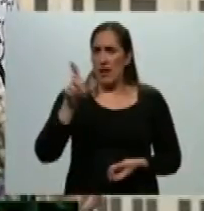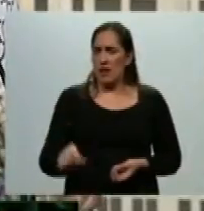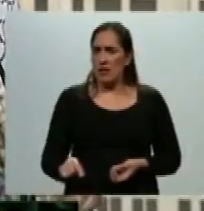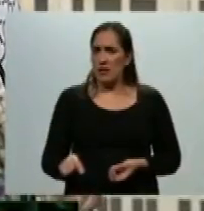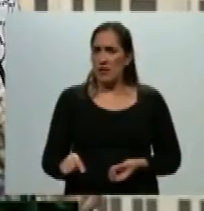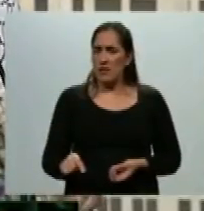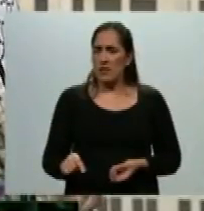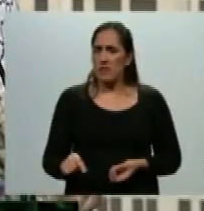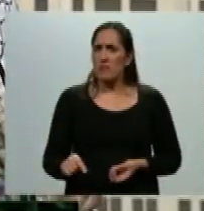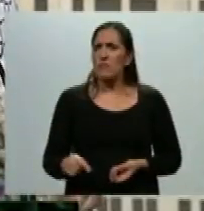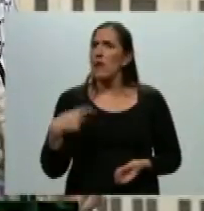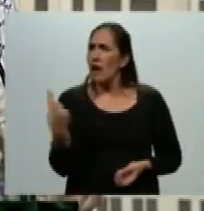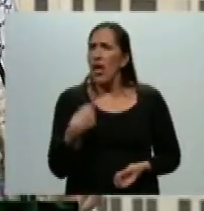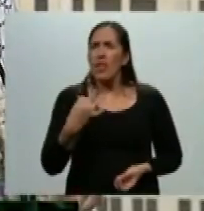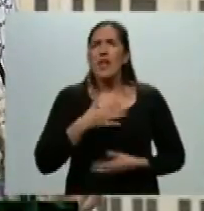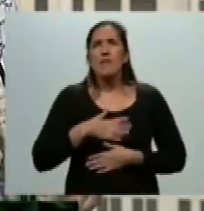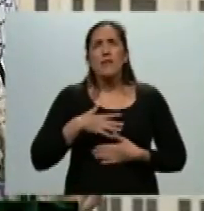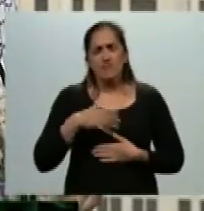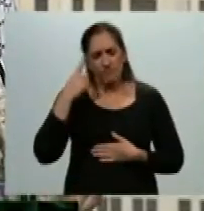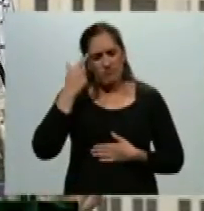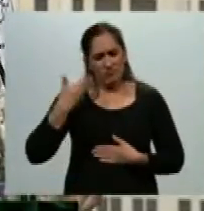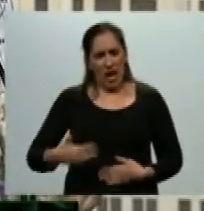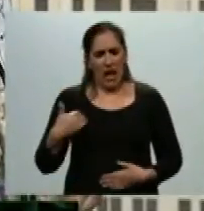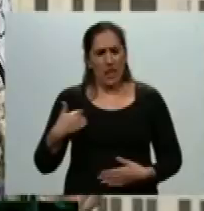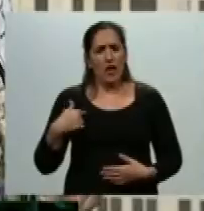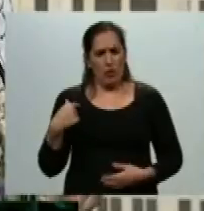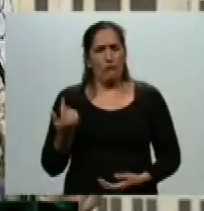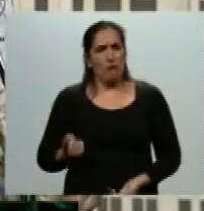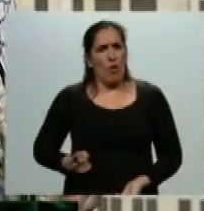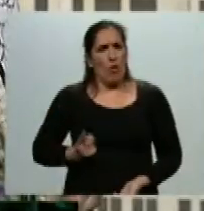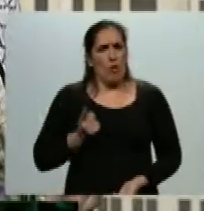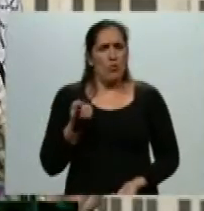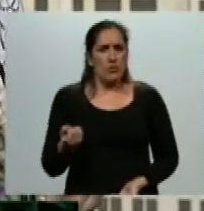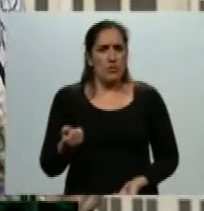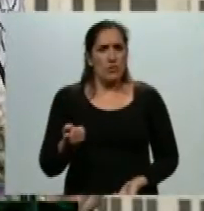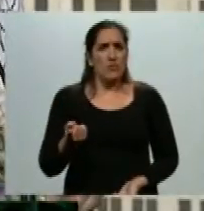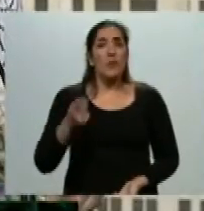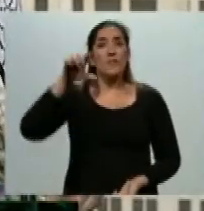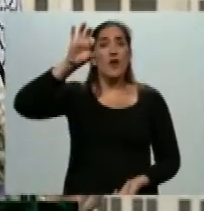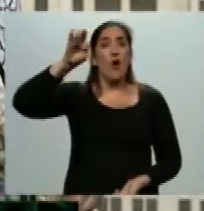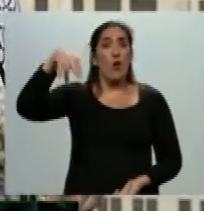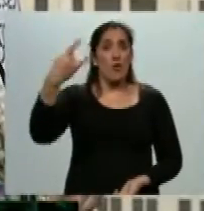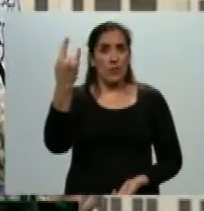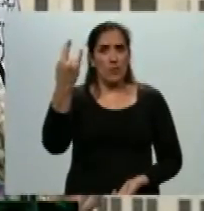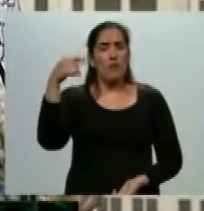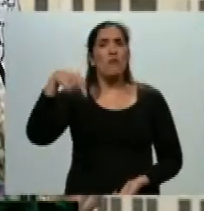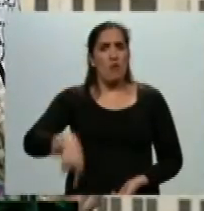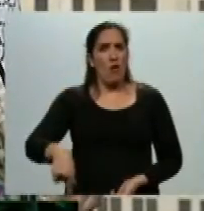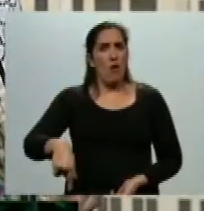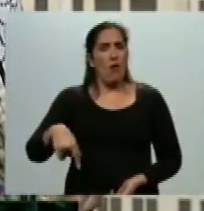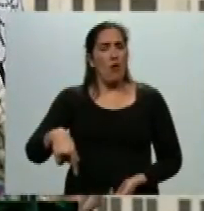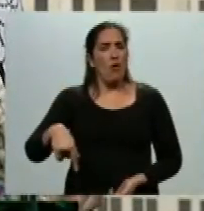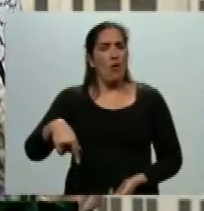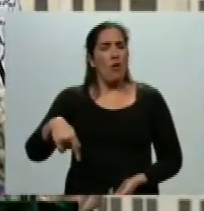sentirnos muy orgullosos. En Naciones Unidas, en el día de la fecha,